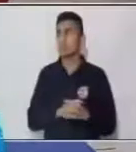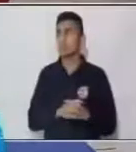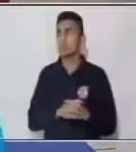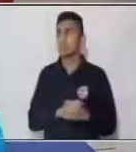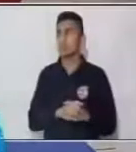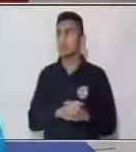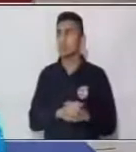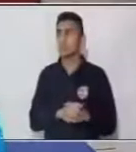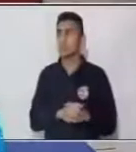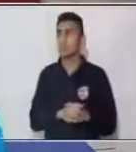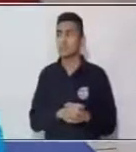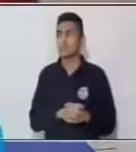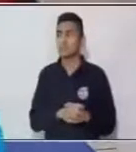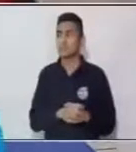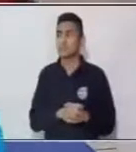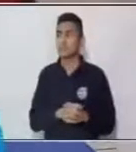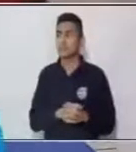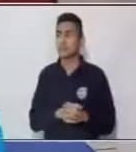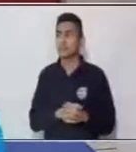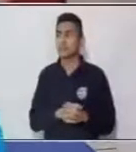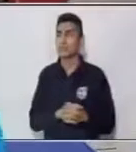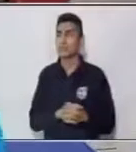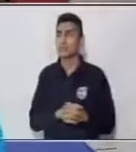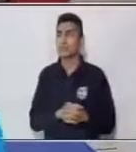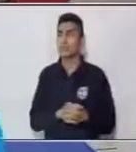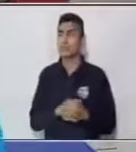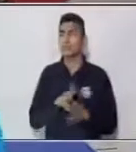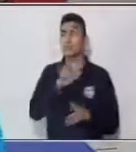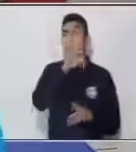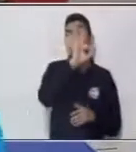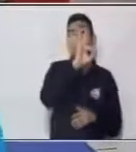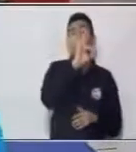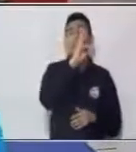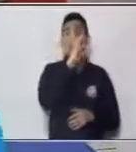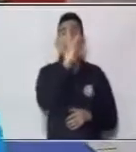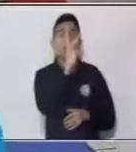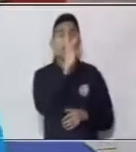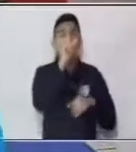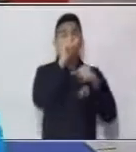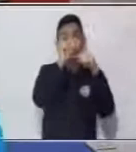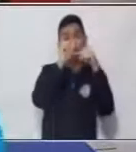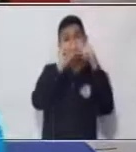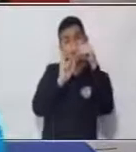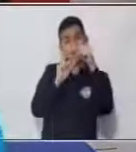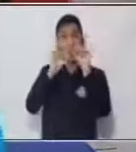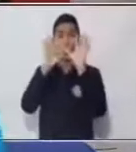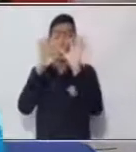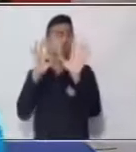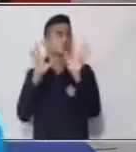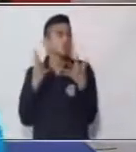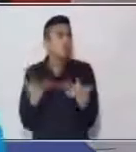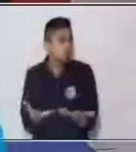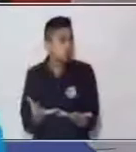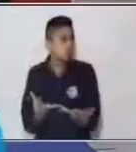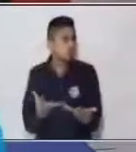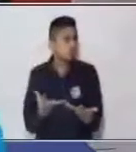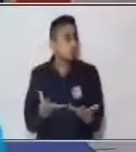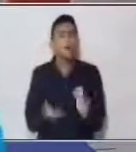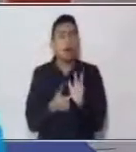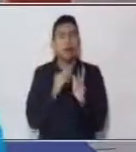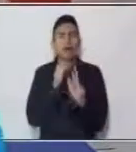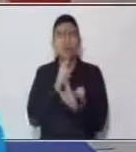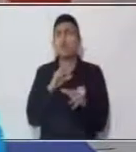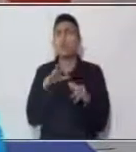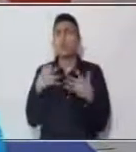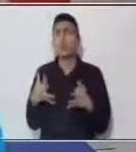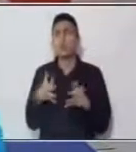Vamos a acercar acá nuestras tarjetas. 32 dividido 8. ¿Cuántos 8 caben en